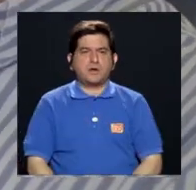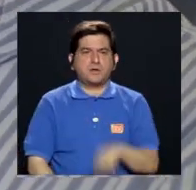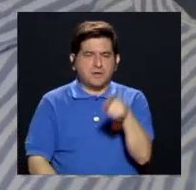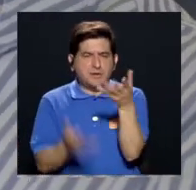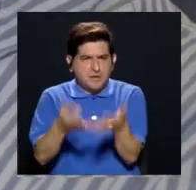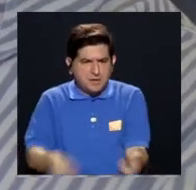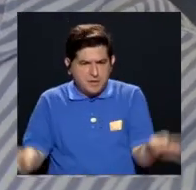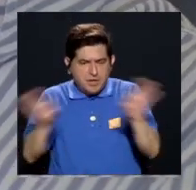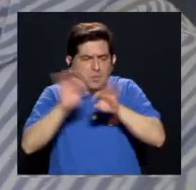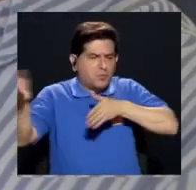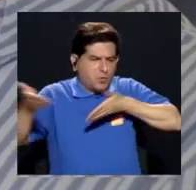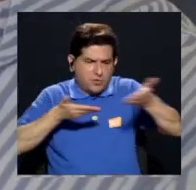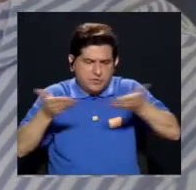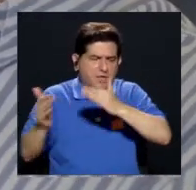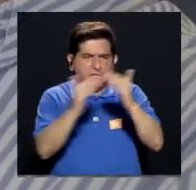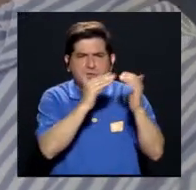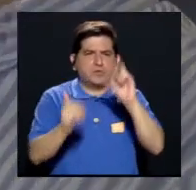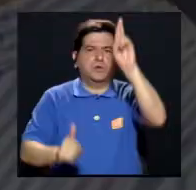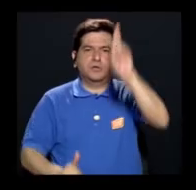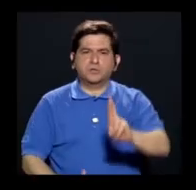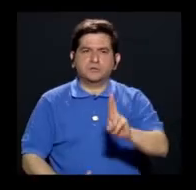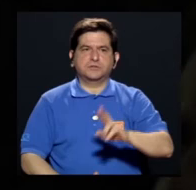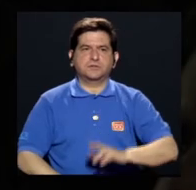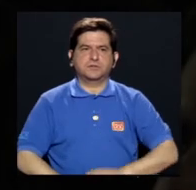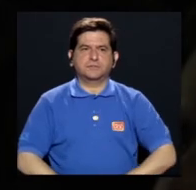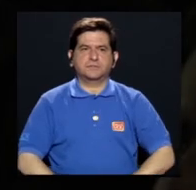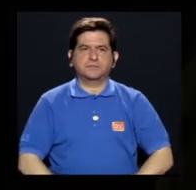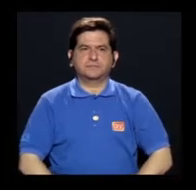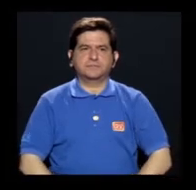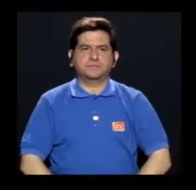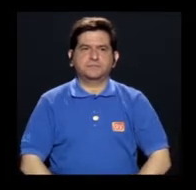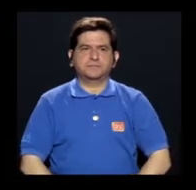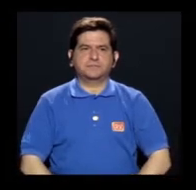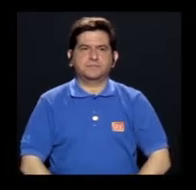enorme servicio a la población costarricense.